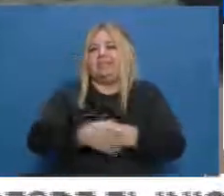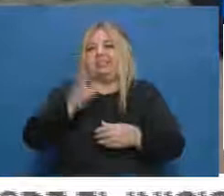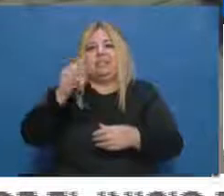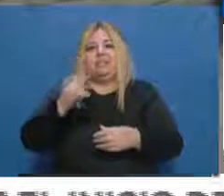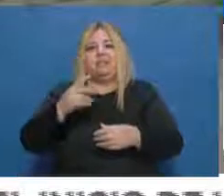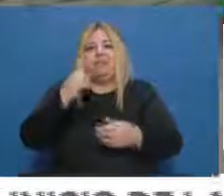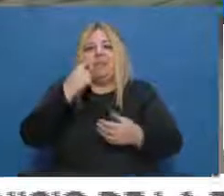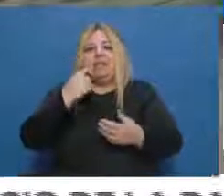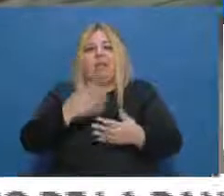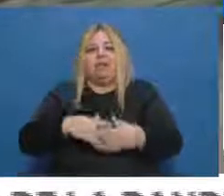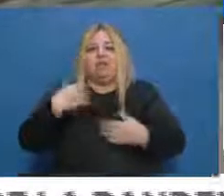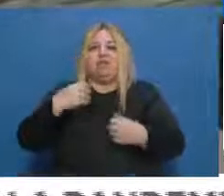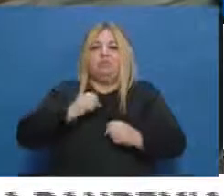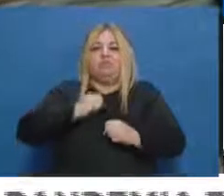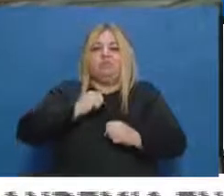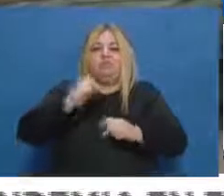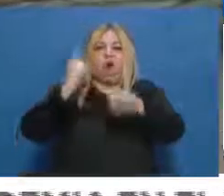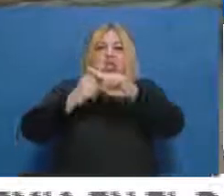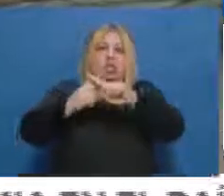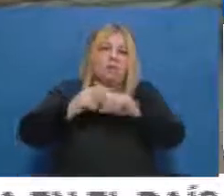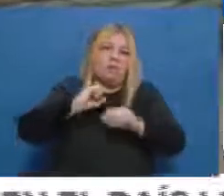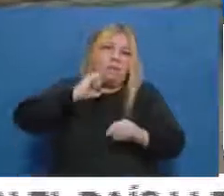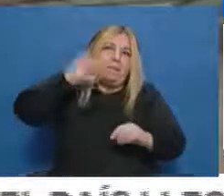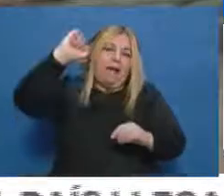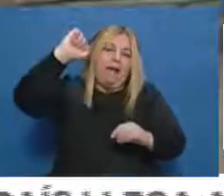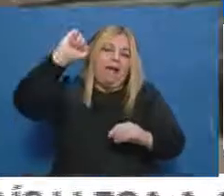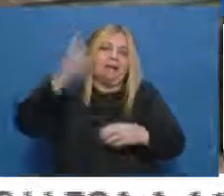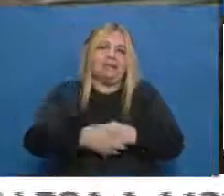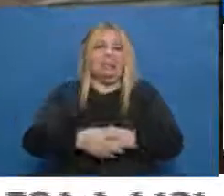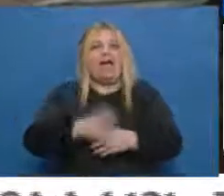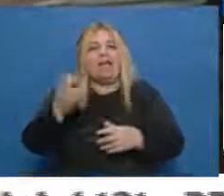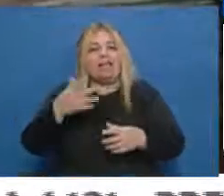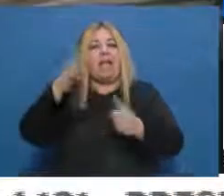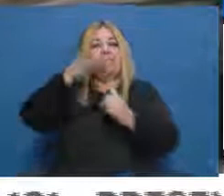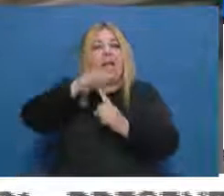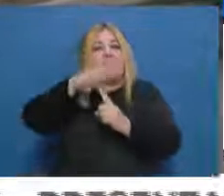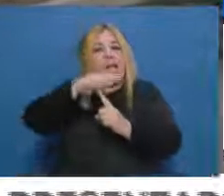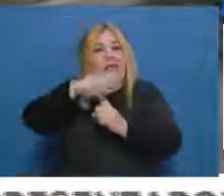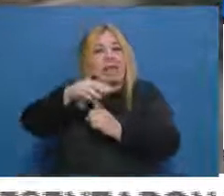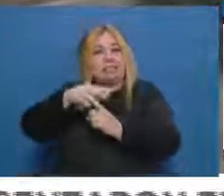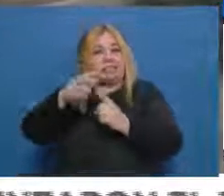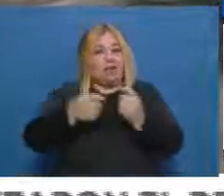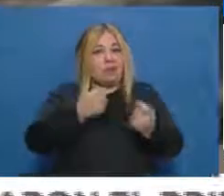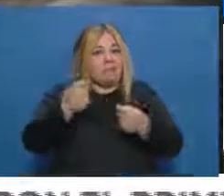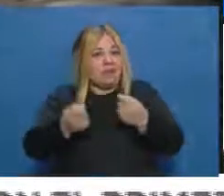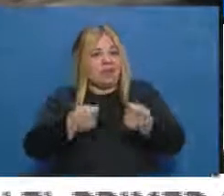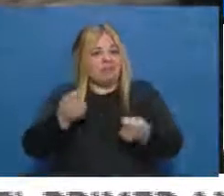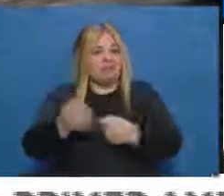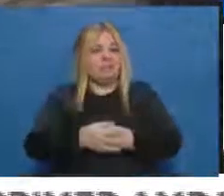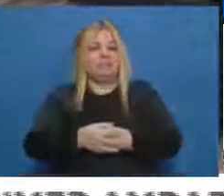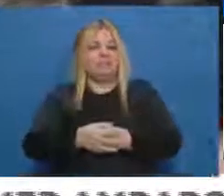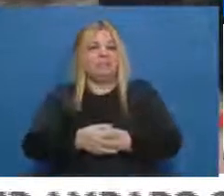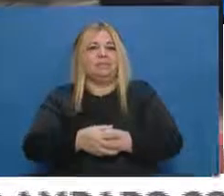arriba. Ahí la ponen de fondo, ¿eh? Suenan los Palmeras con Marcelo Straquias. ¿Estás ansioso? ¿Querés empezar la